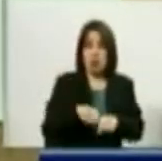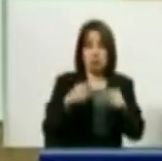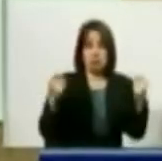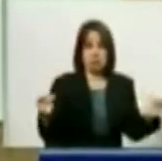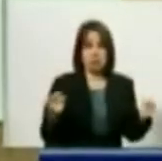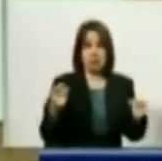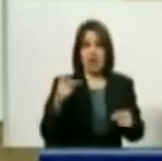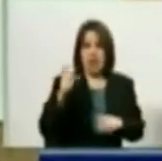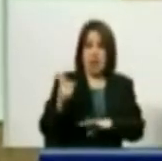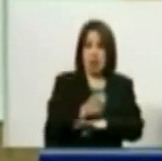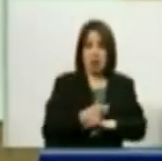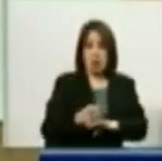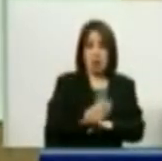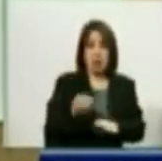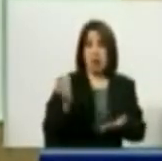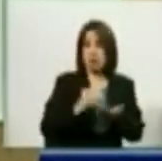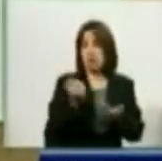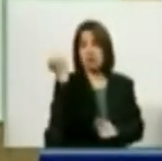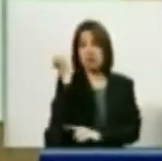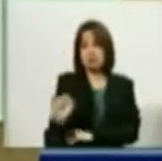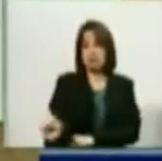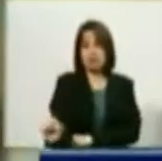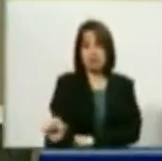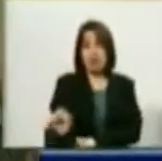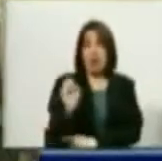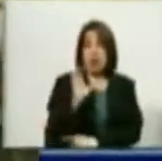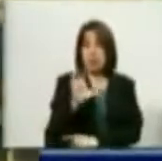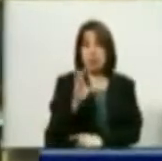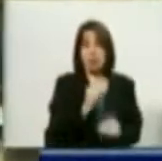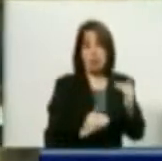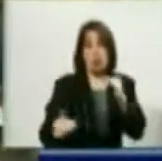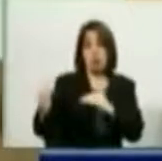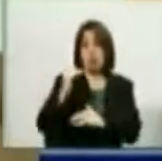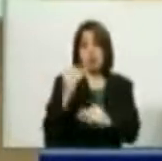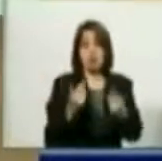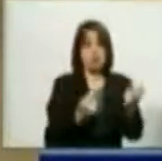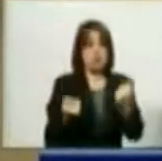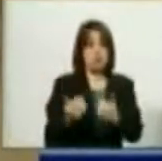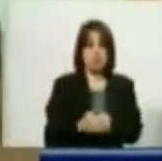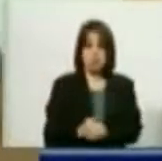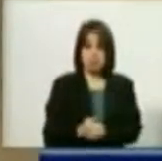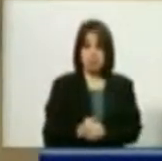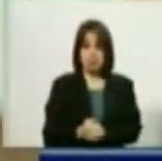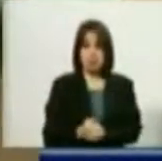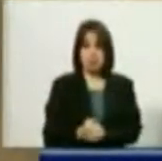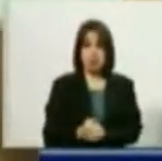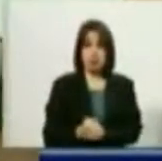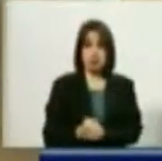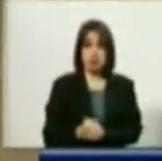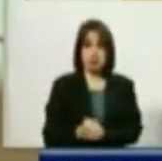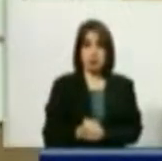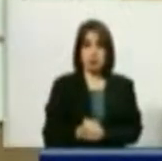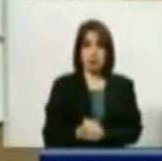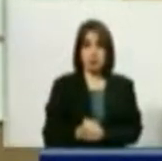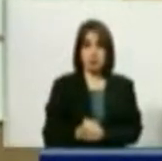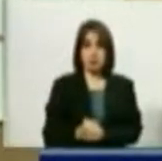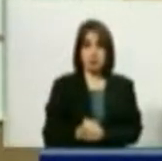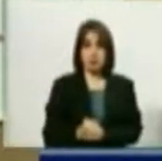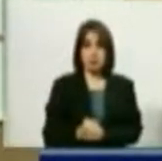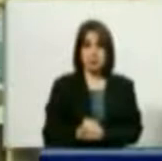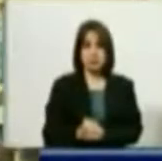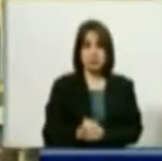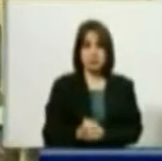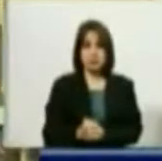darle la espalda al país con el aumento dicen ellos Mira yo lo he dicho un millón de veces